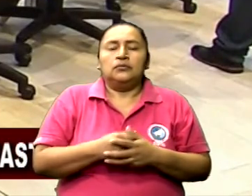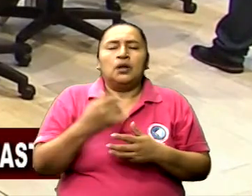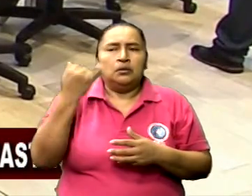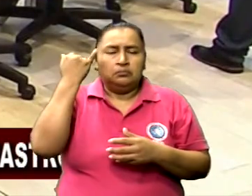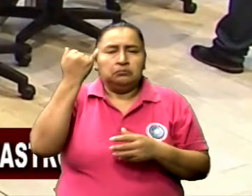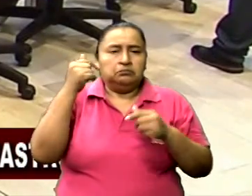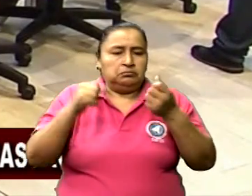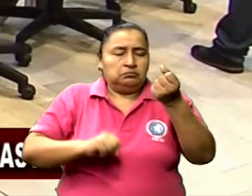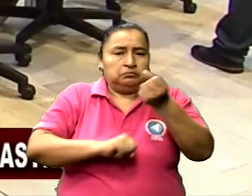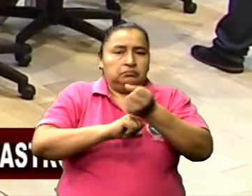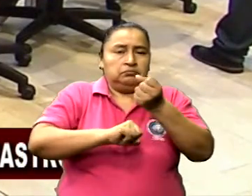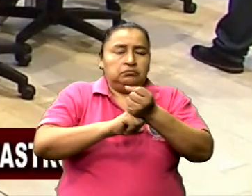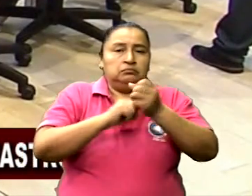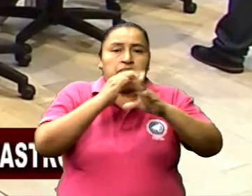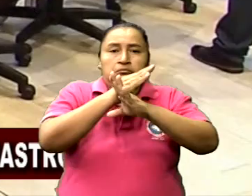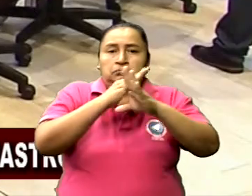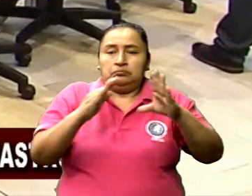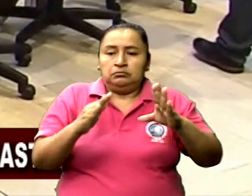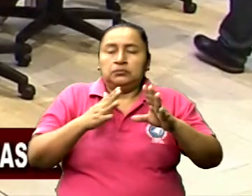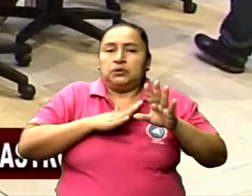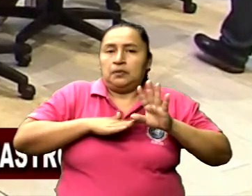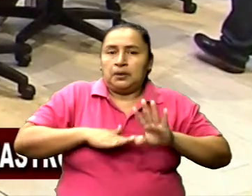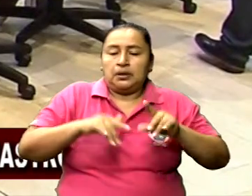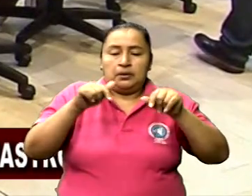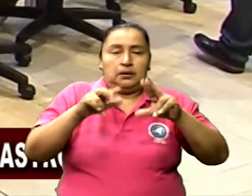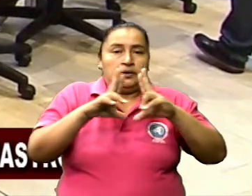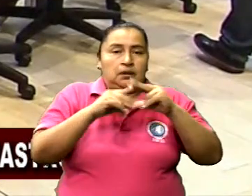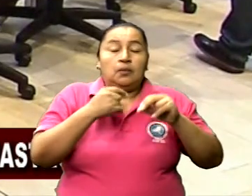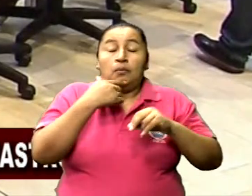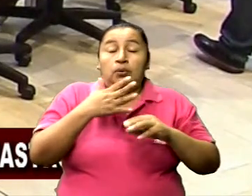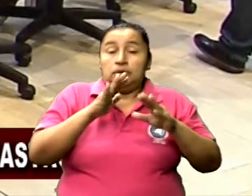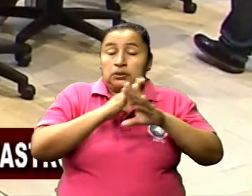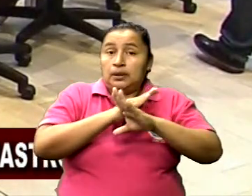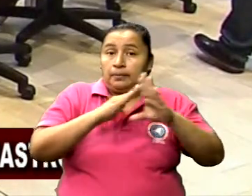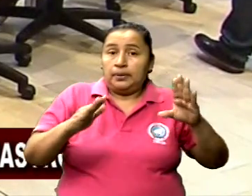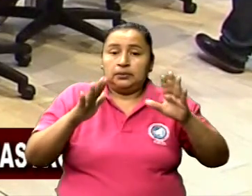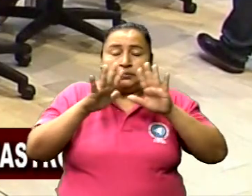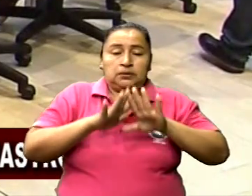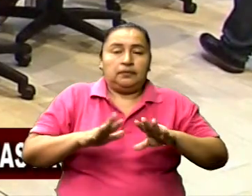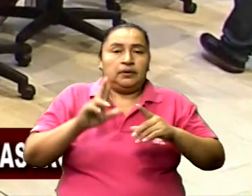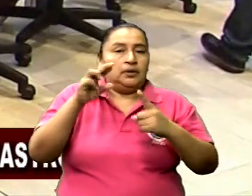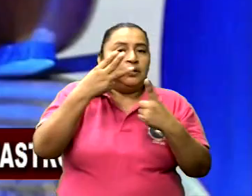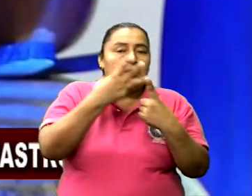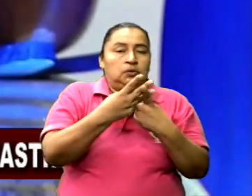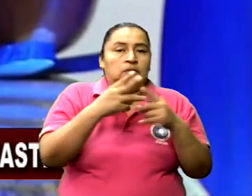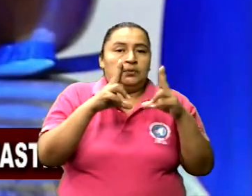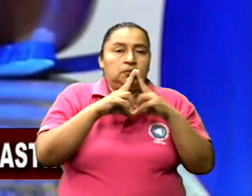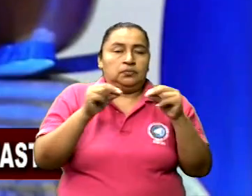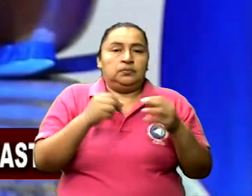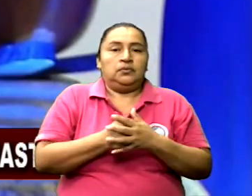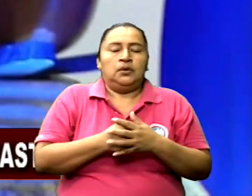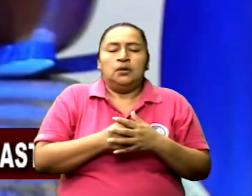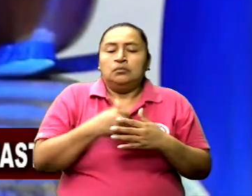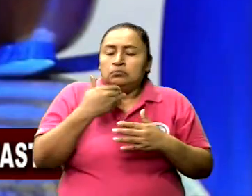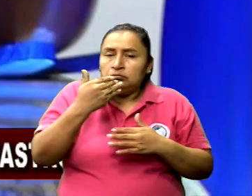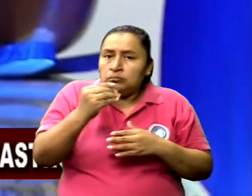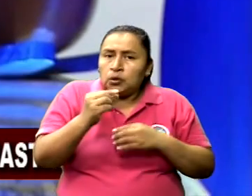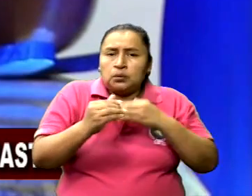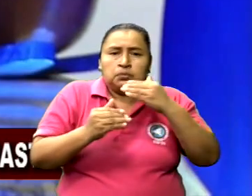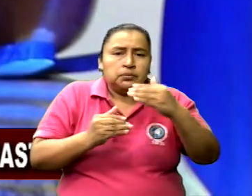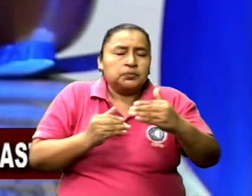aportando a la paz y a la estabilidad en Nicaragua, por lo tanto, la paz y la estabilidad en la región, marcando un paso